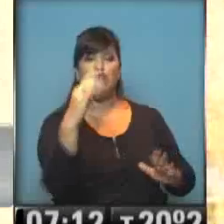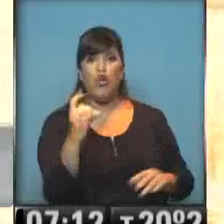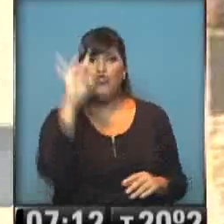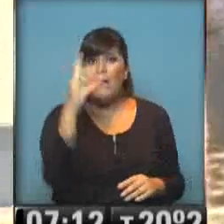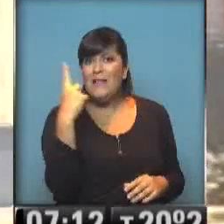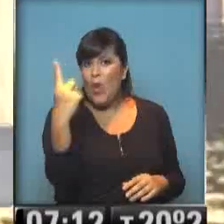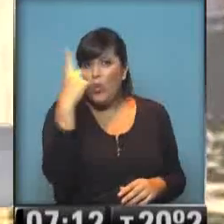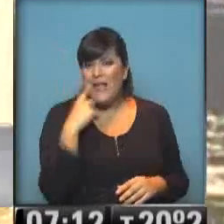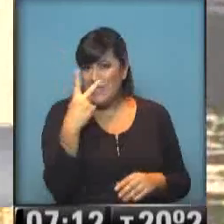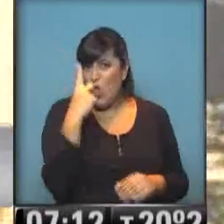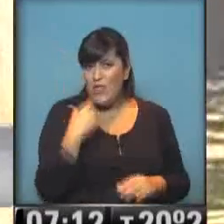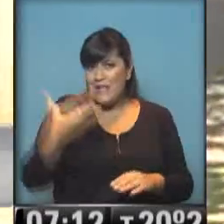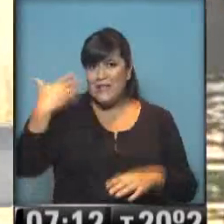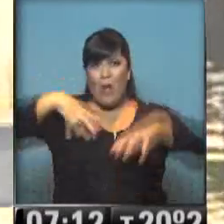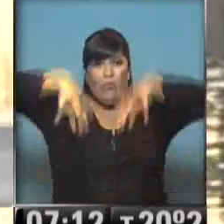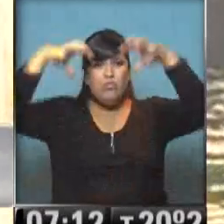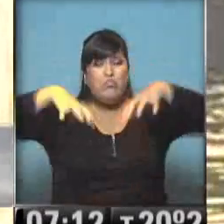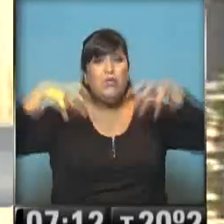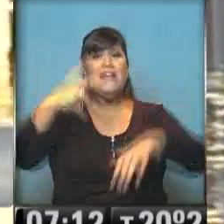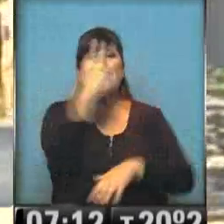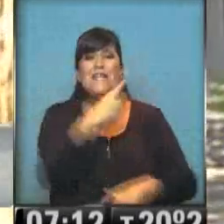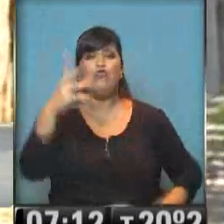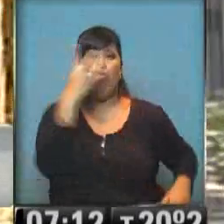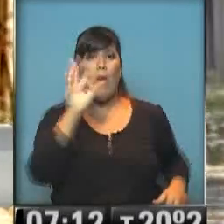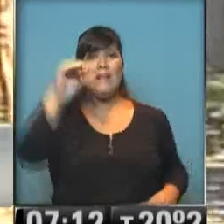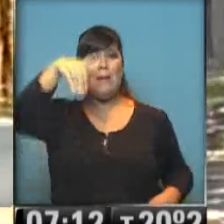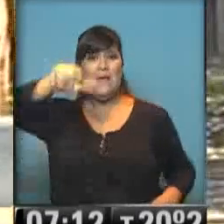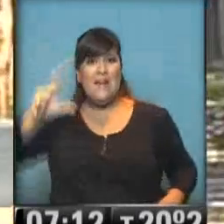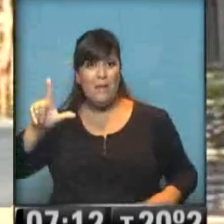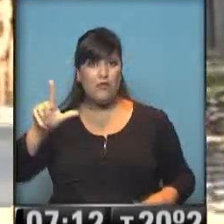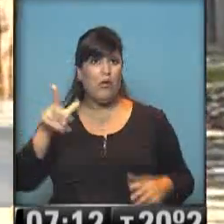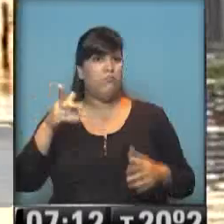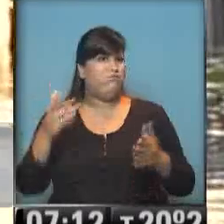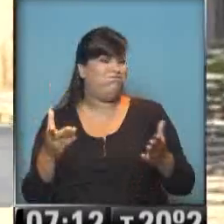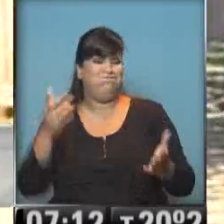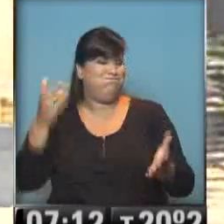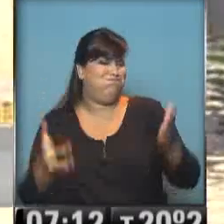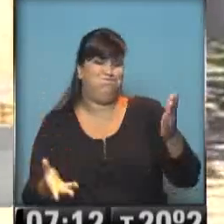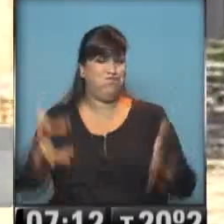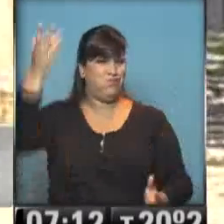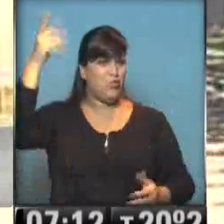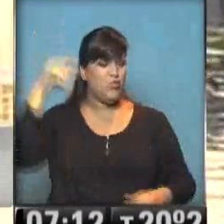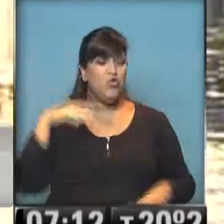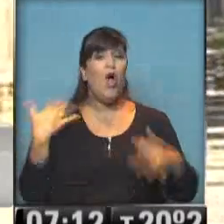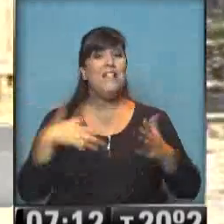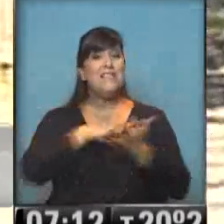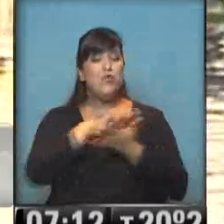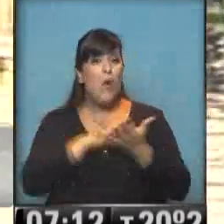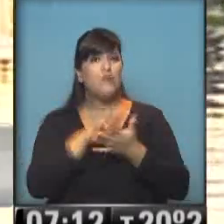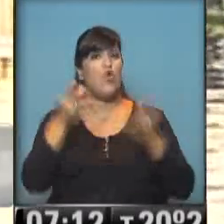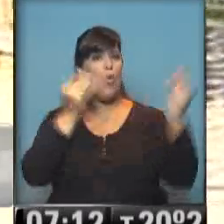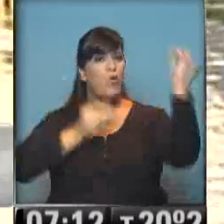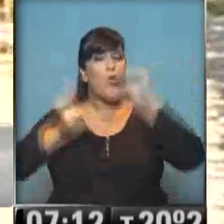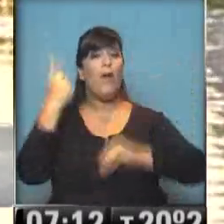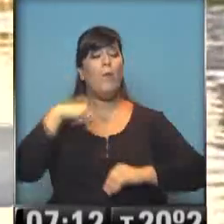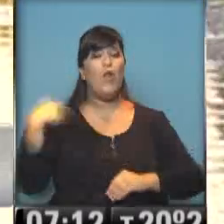día, hace dos días, llovió 140 milímetros. Así que la situación es preocupante, pero con una cierta dosis